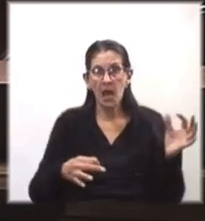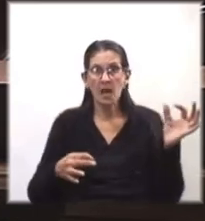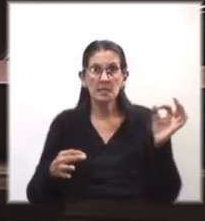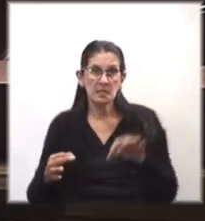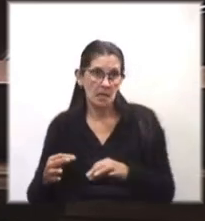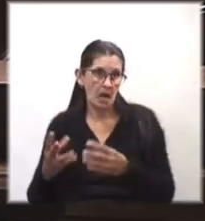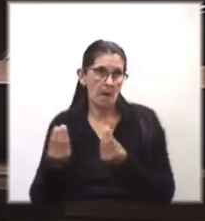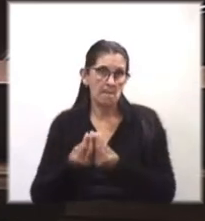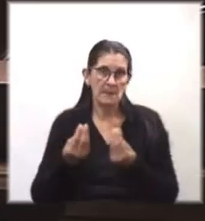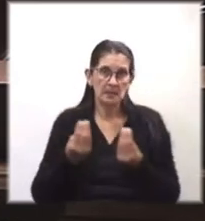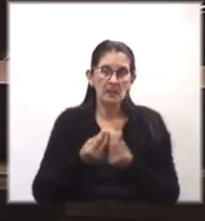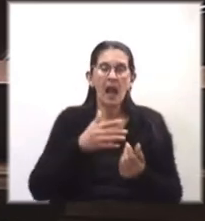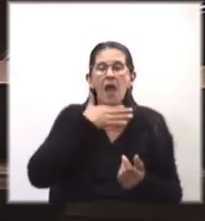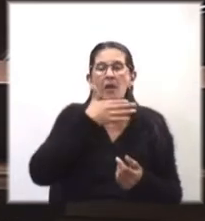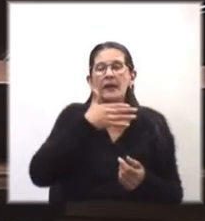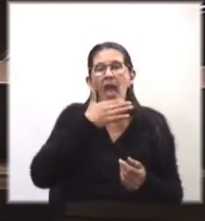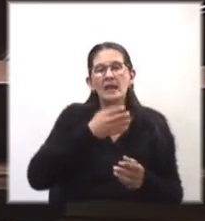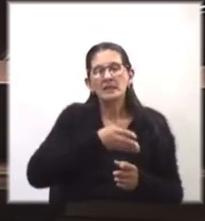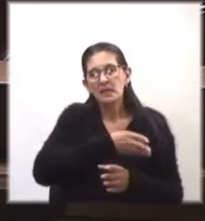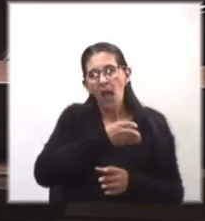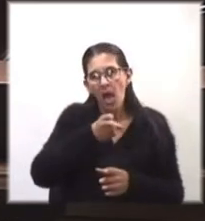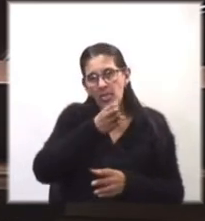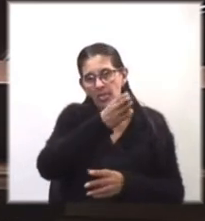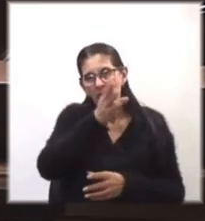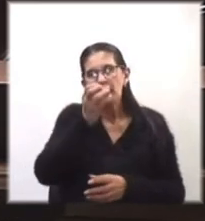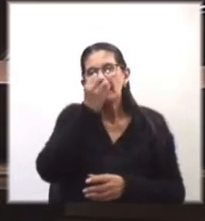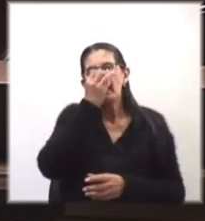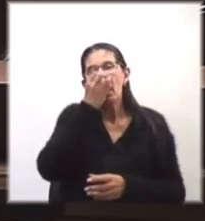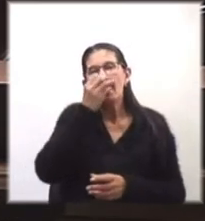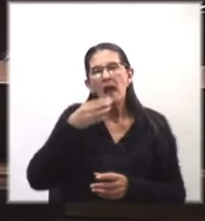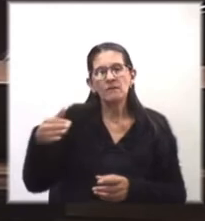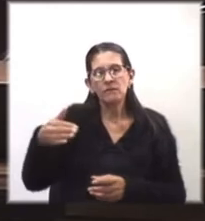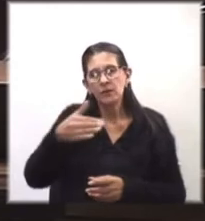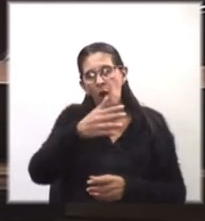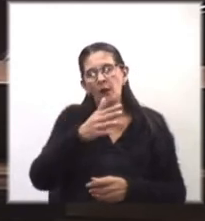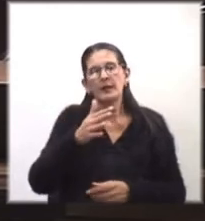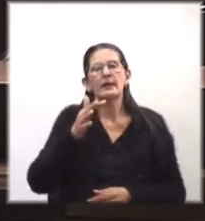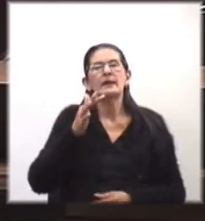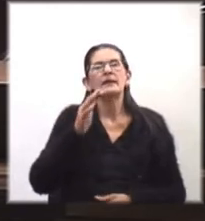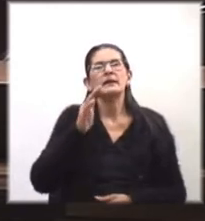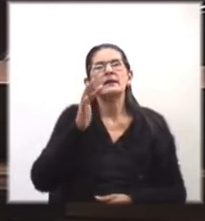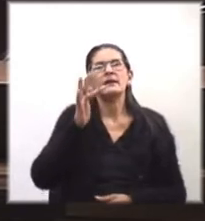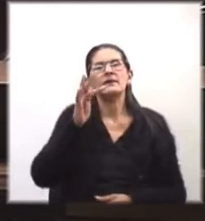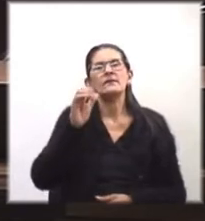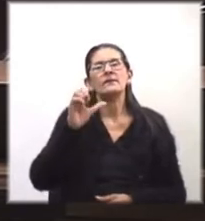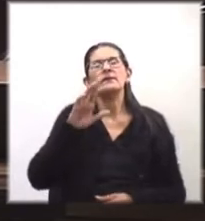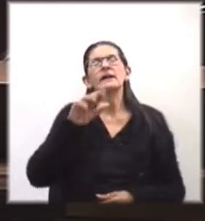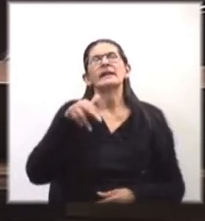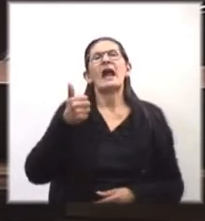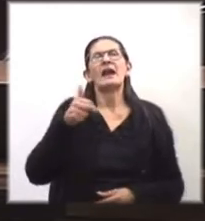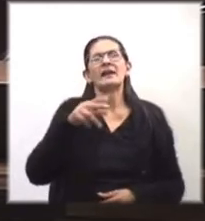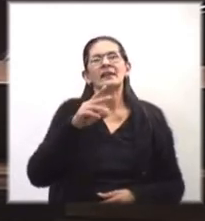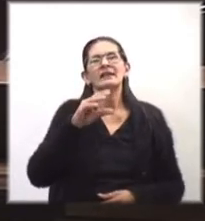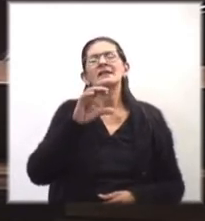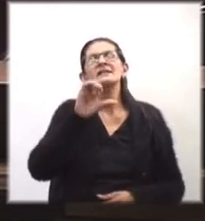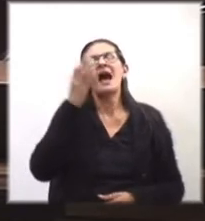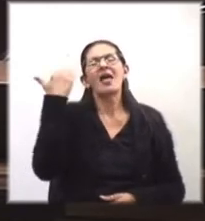columnas de gente por Agraciada, por General Flores, por Fernández Crespo, creo que era Sierra en esa época todavía,